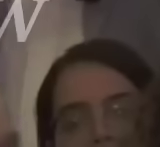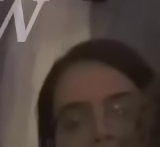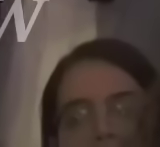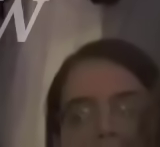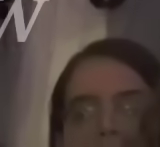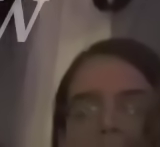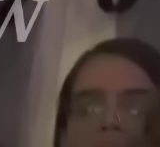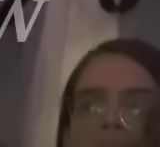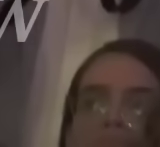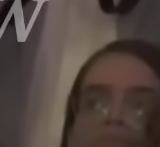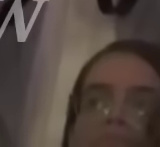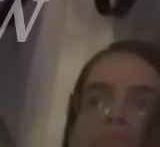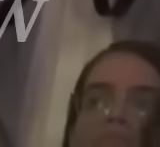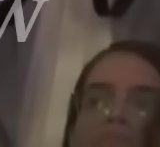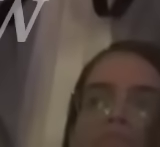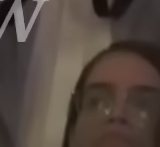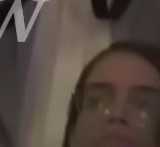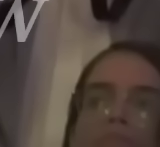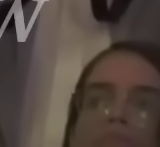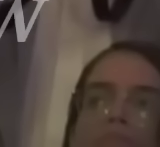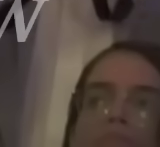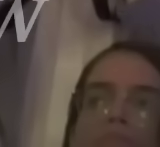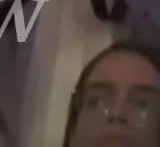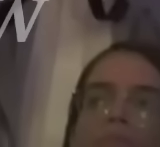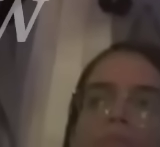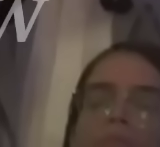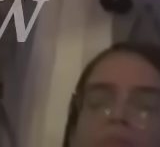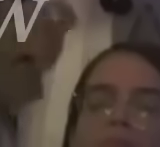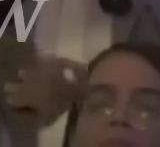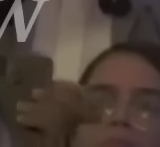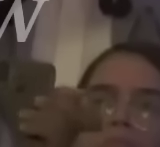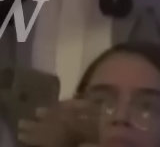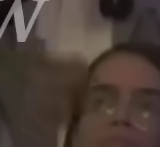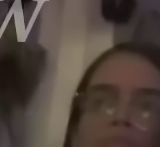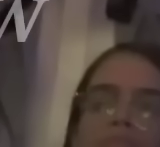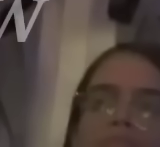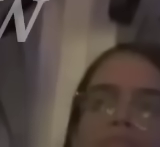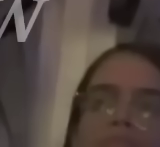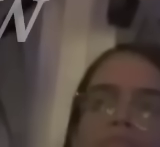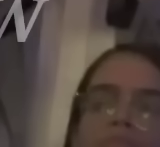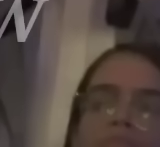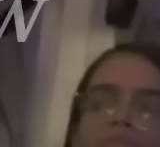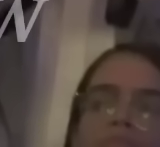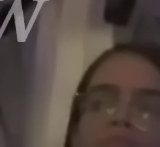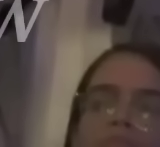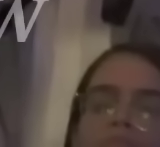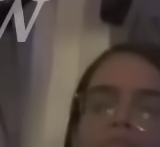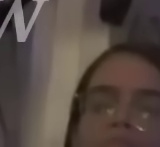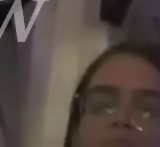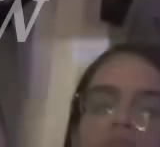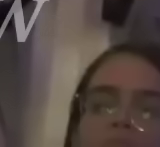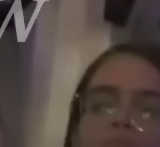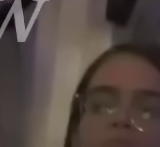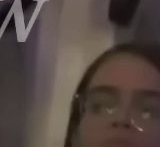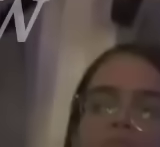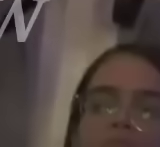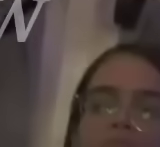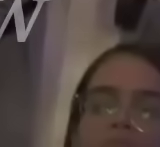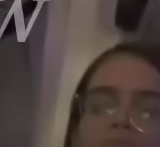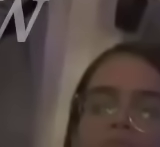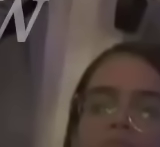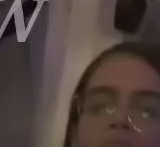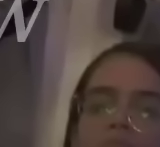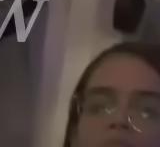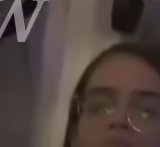escuché, los beneficiarios de la tarjeta Supérate, si van a estar incluidos en la visita, número uno. Y número dos, hay muchas personas